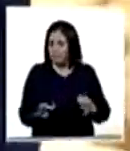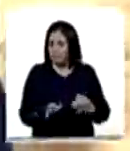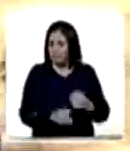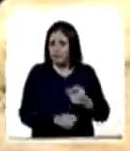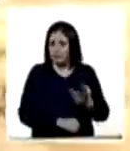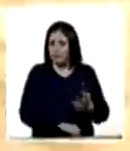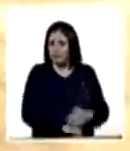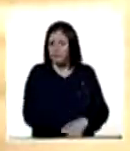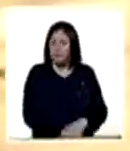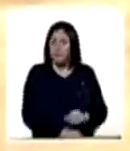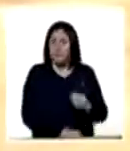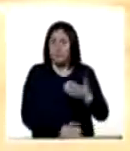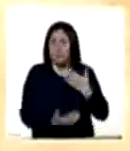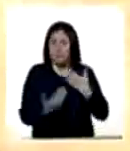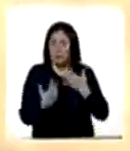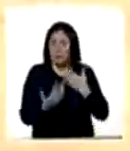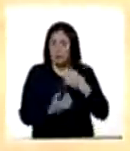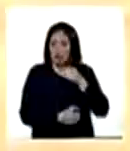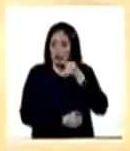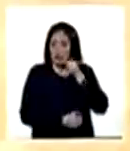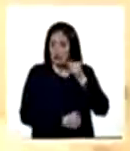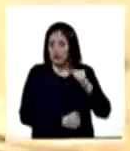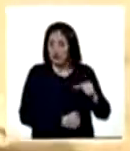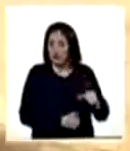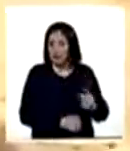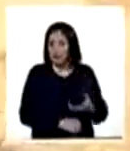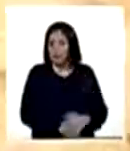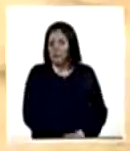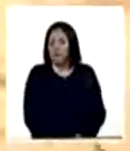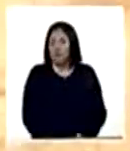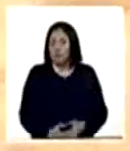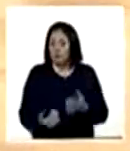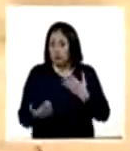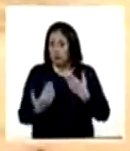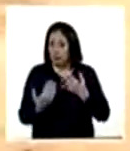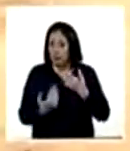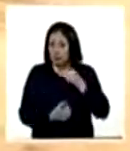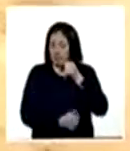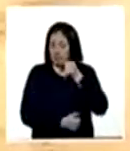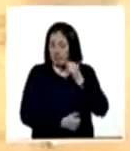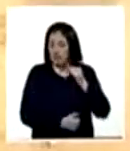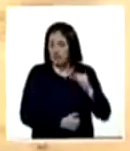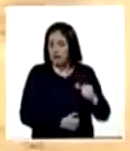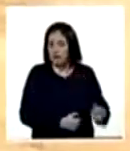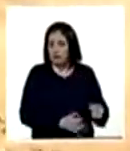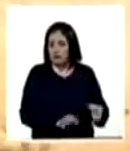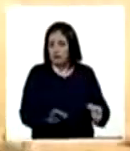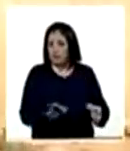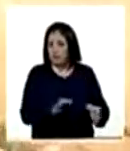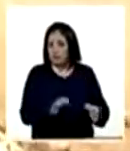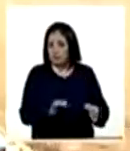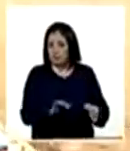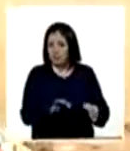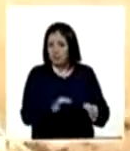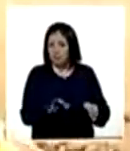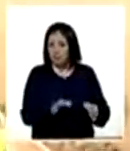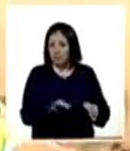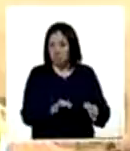Casi a changuin yo gafidaita, chiripi guairapi guajarianaita.